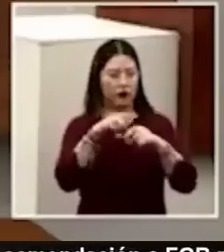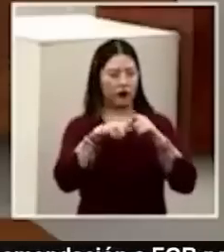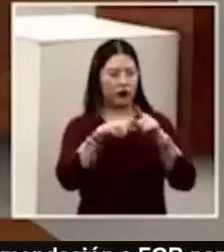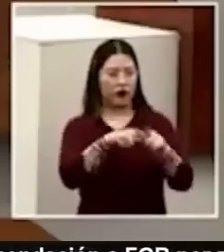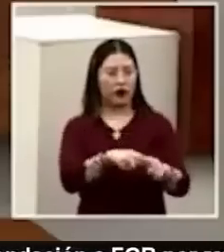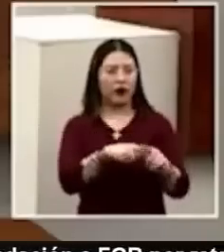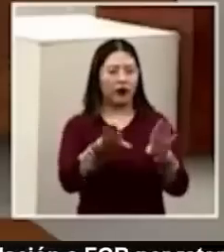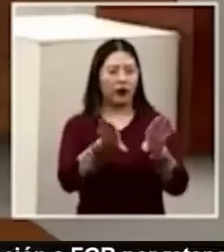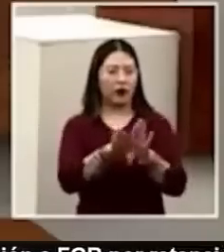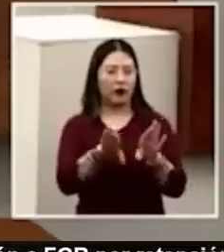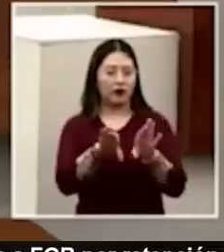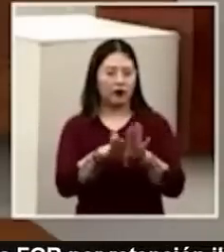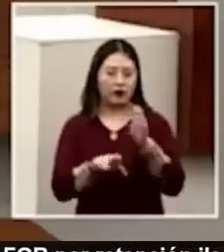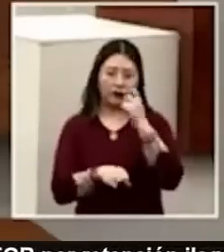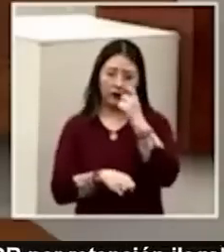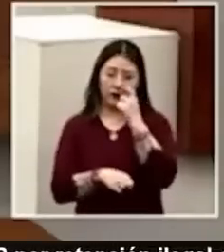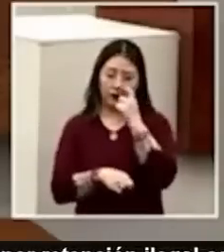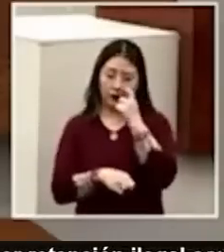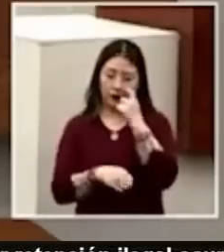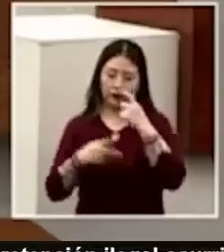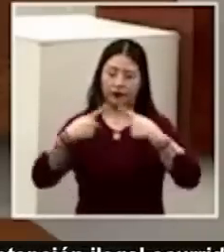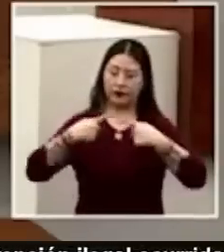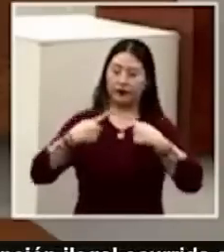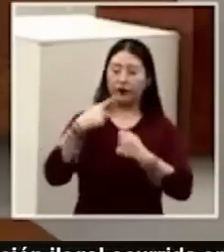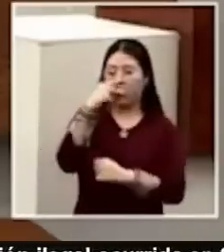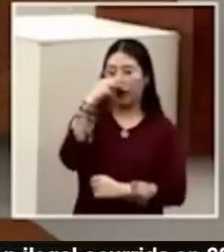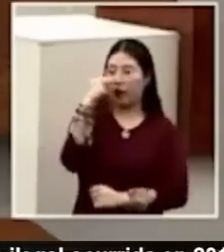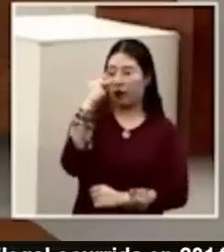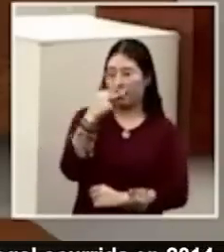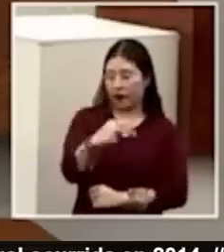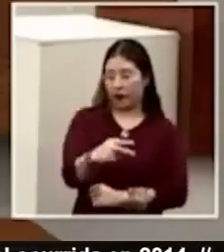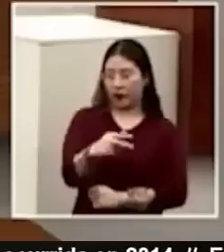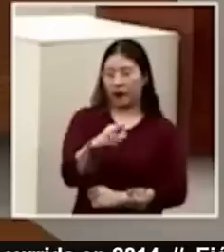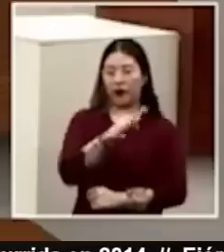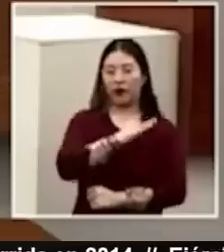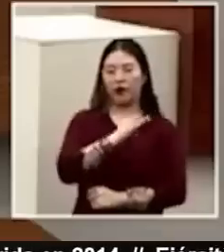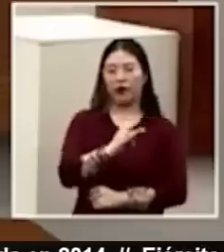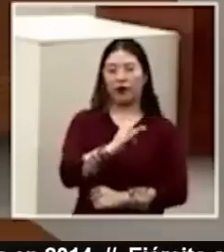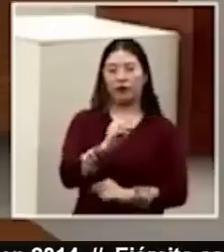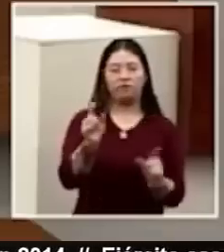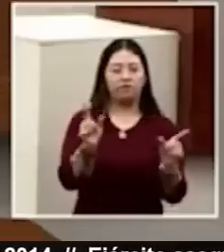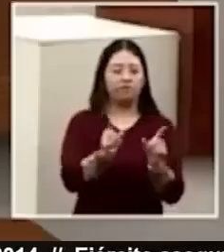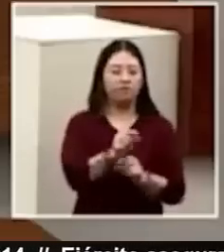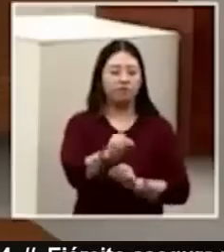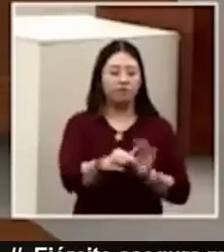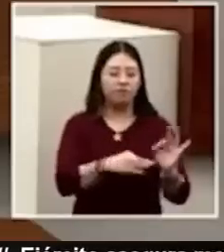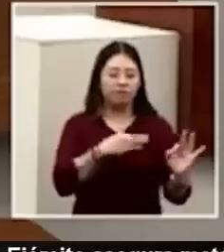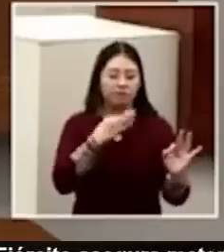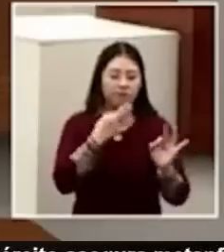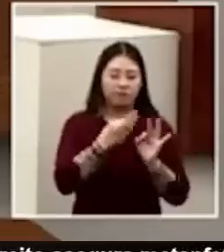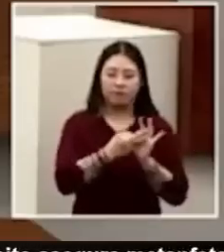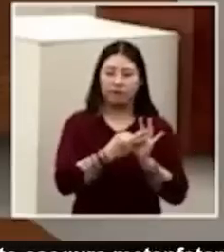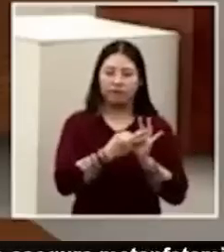que finalmente los mexicanos podamos cerrar esa